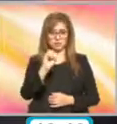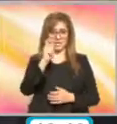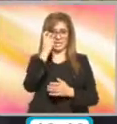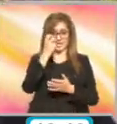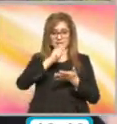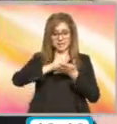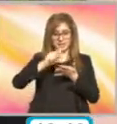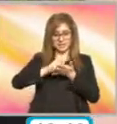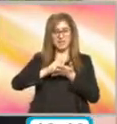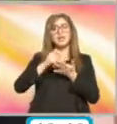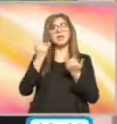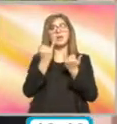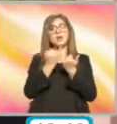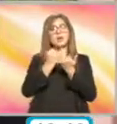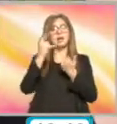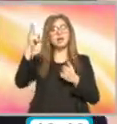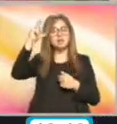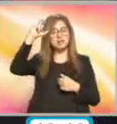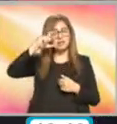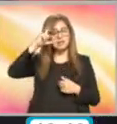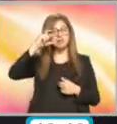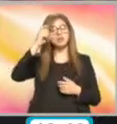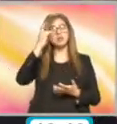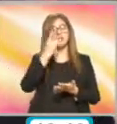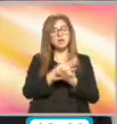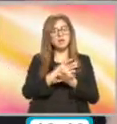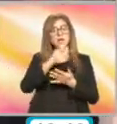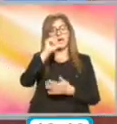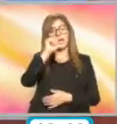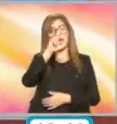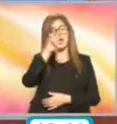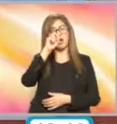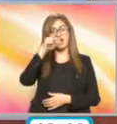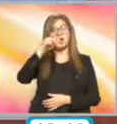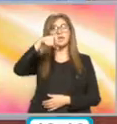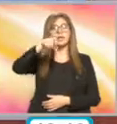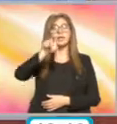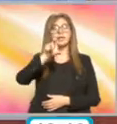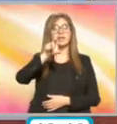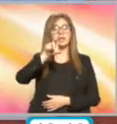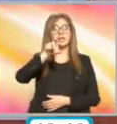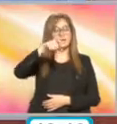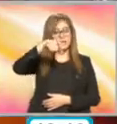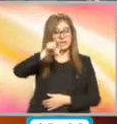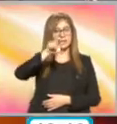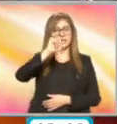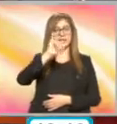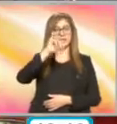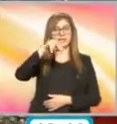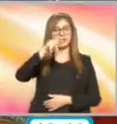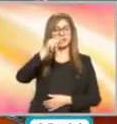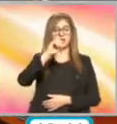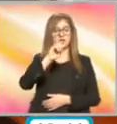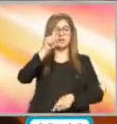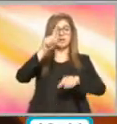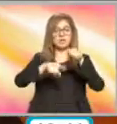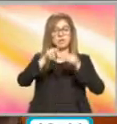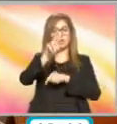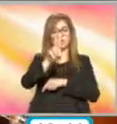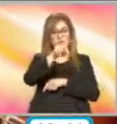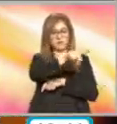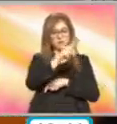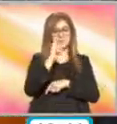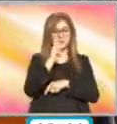es. Y en Instagram, a excepción de Instagram, solo lo tengo Sino. Ok, ahí está, mira, no lo muevas para que capturen la imagen. Ahí Va. está.